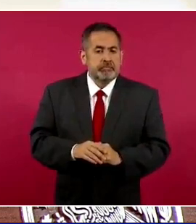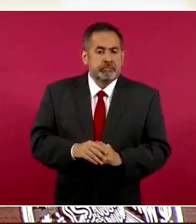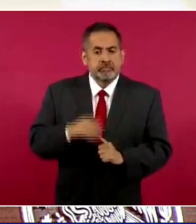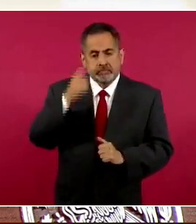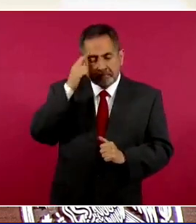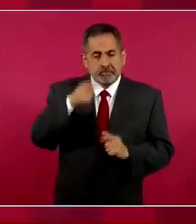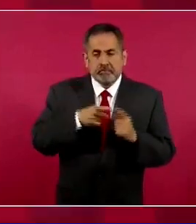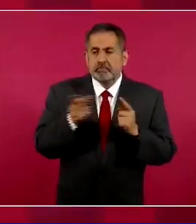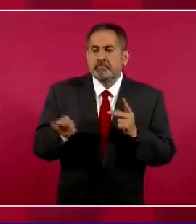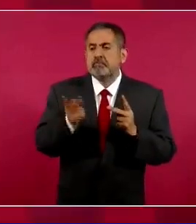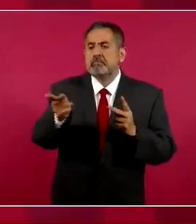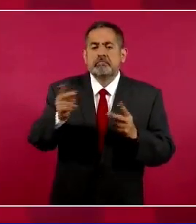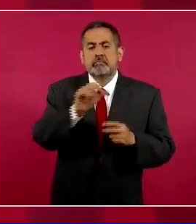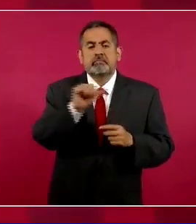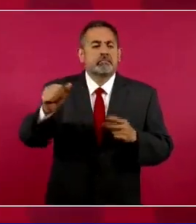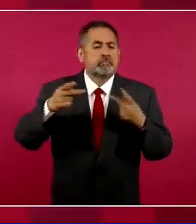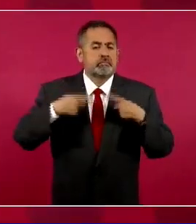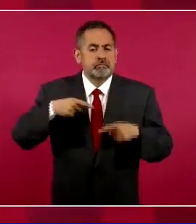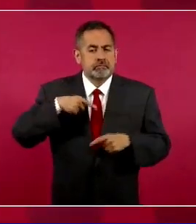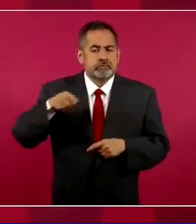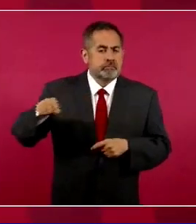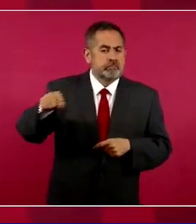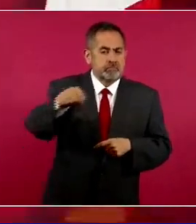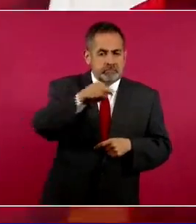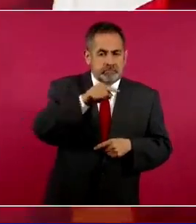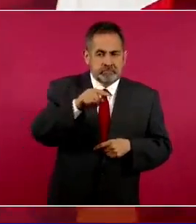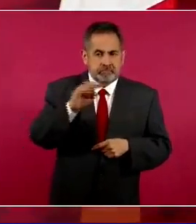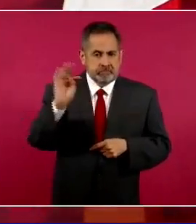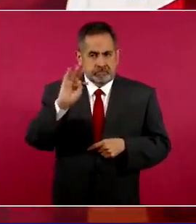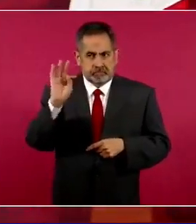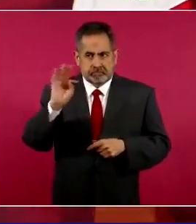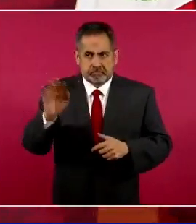para preguntarle a la gente si